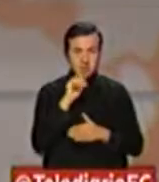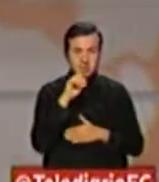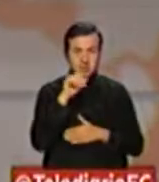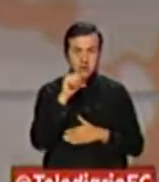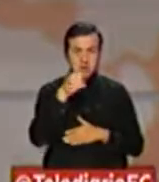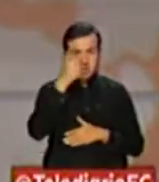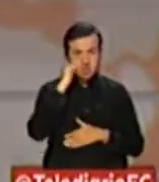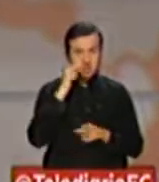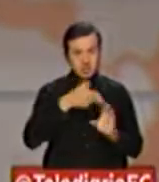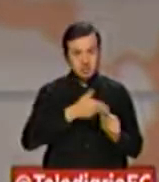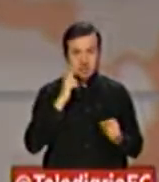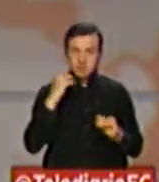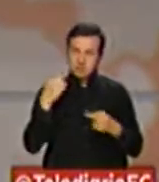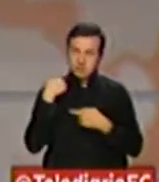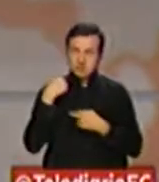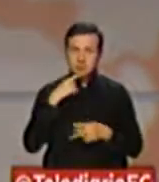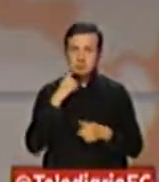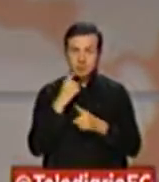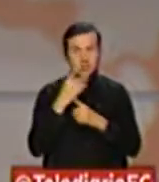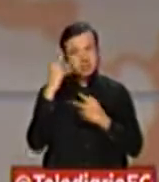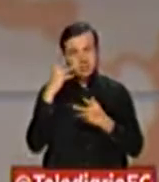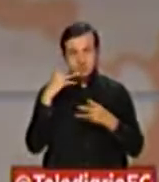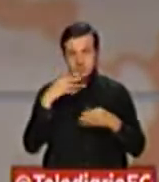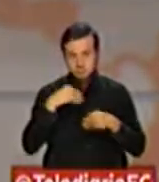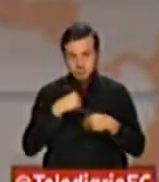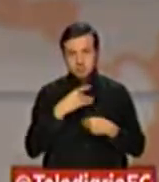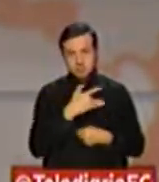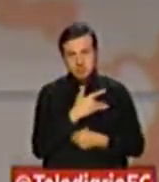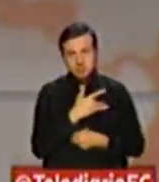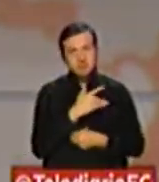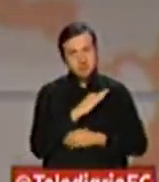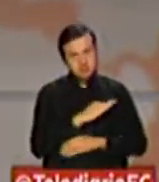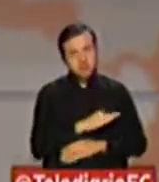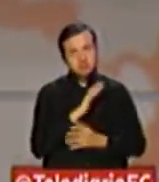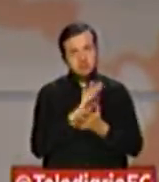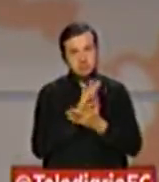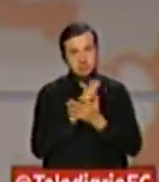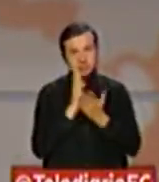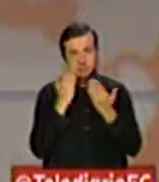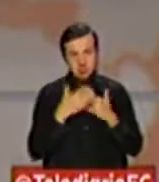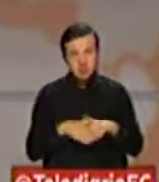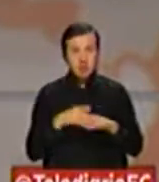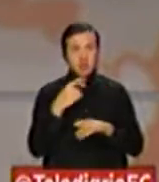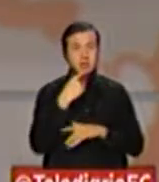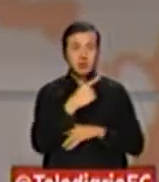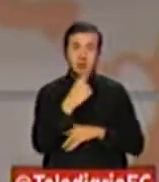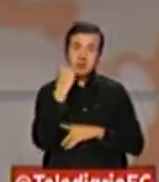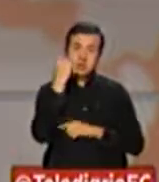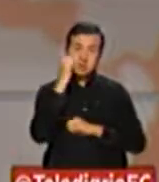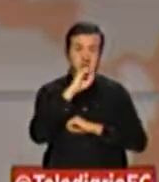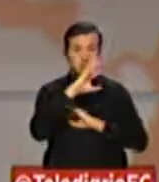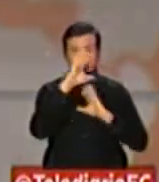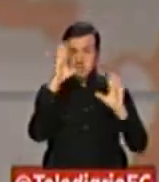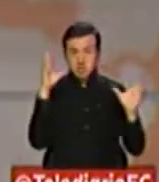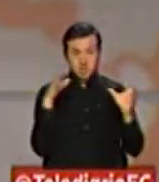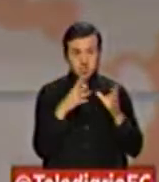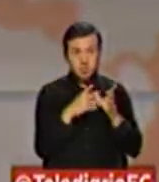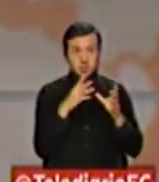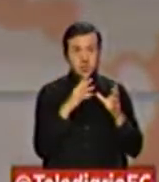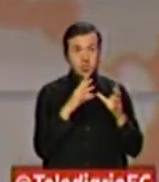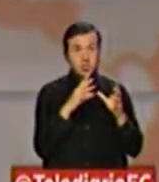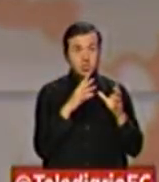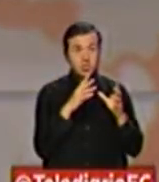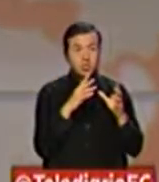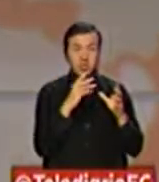Él un poco, bueno, asume la responsabilidad política, que eso nos da un nivel de tranquilidad, pero también dice, claro, hubo no sé cuántos números